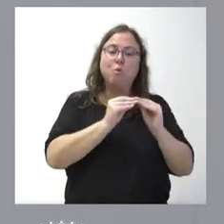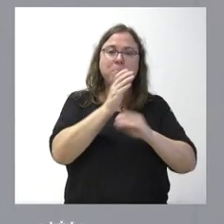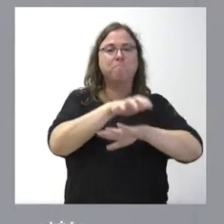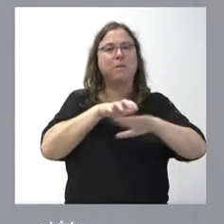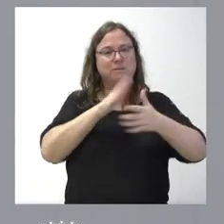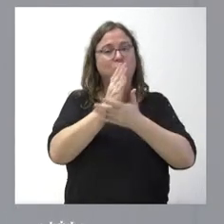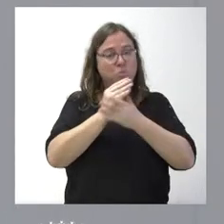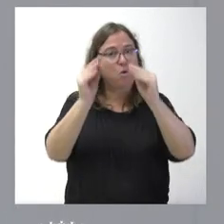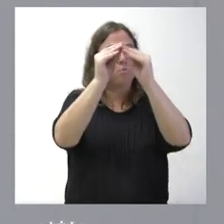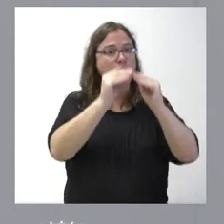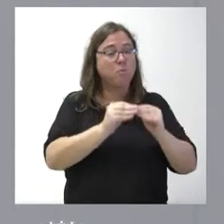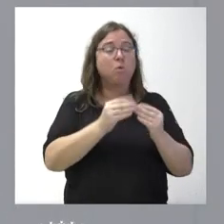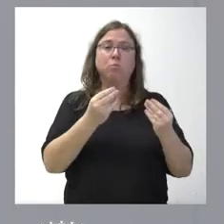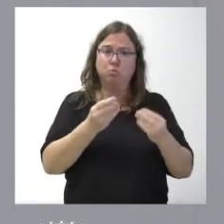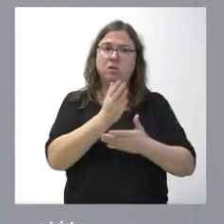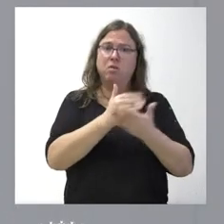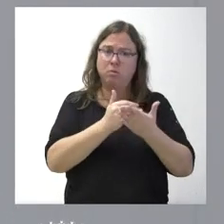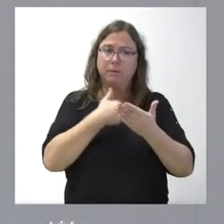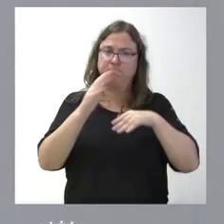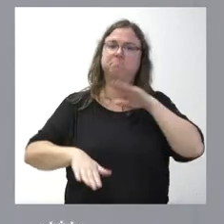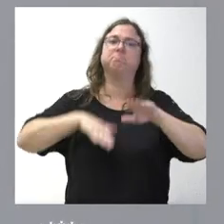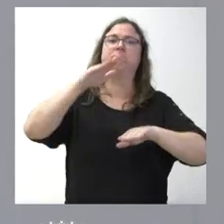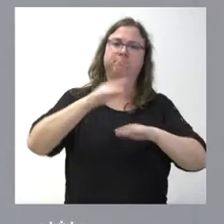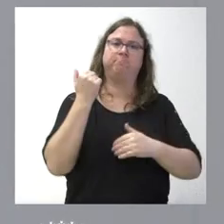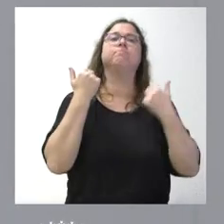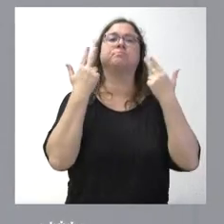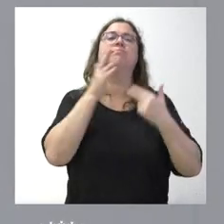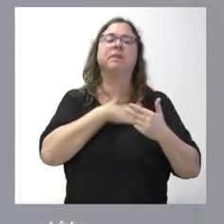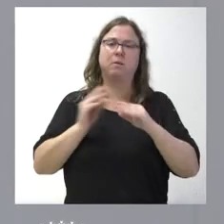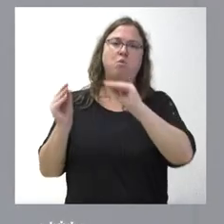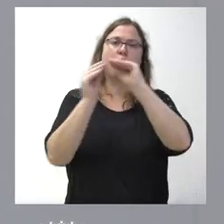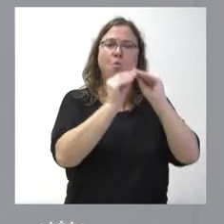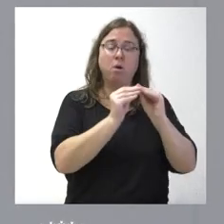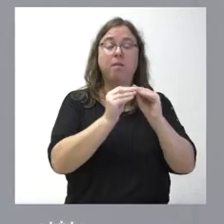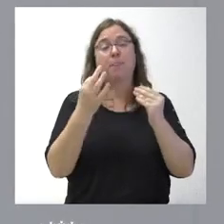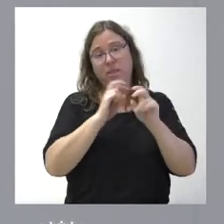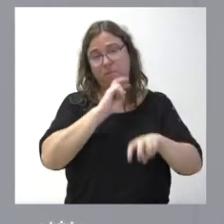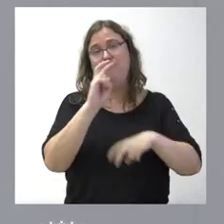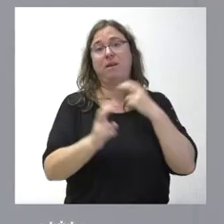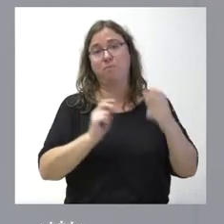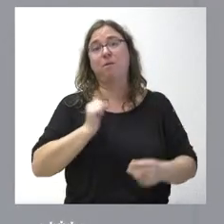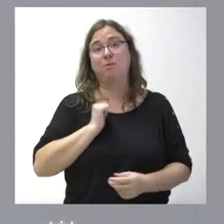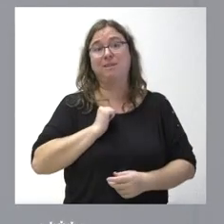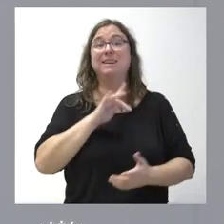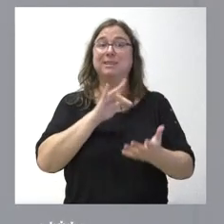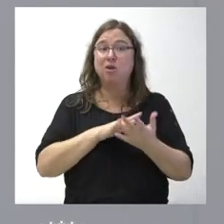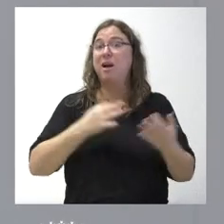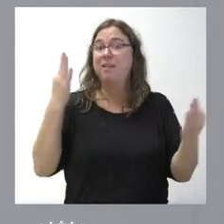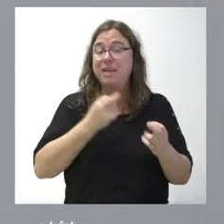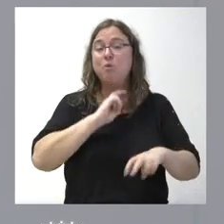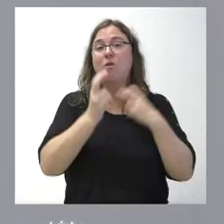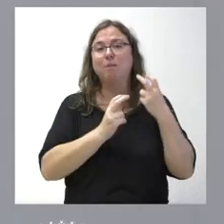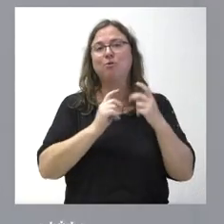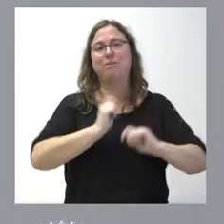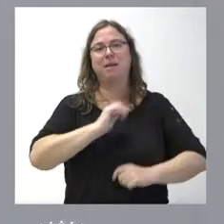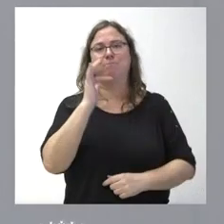somos muchas las comunidad Tomás quienes damos el paso en esta dirección y aquí hay que hacer cambios aprovechemos para que este cambio sea un sentido positivo de